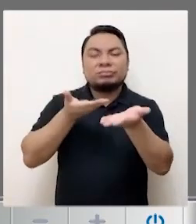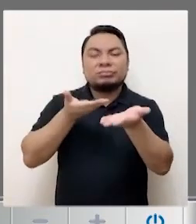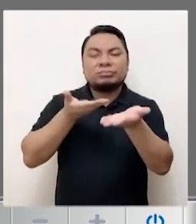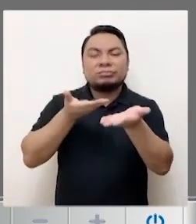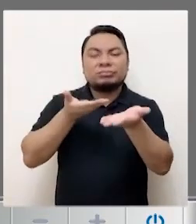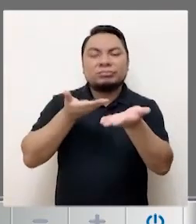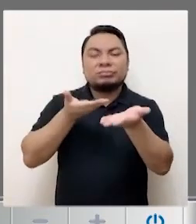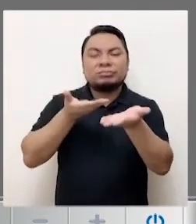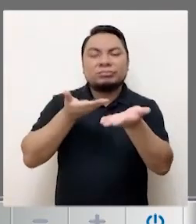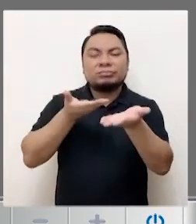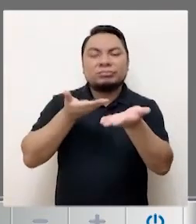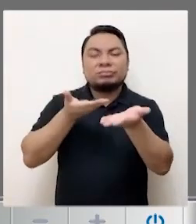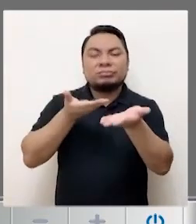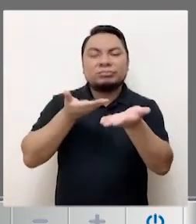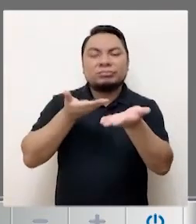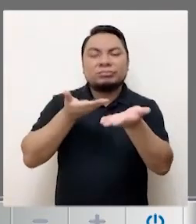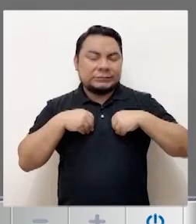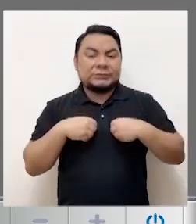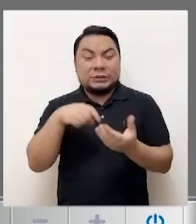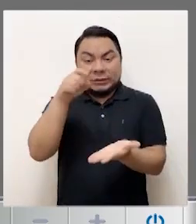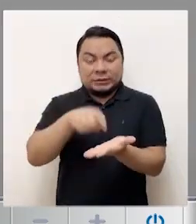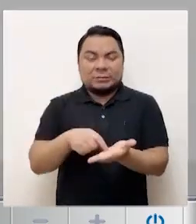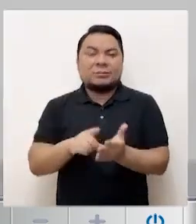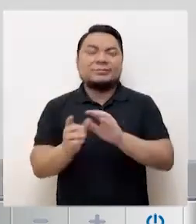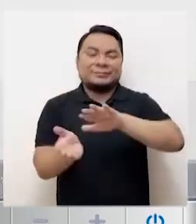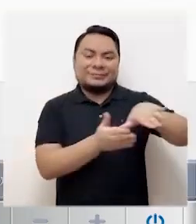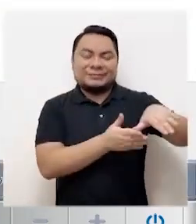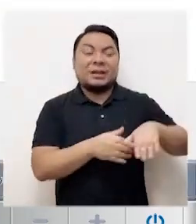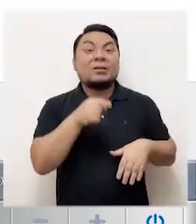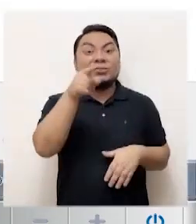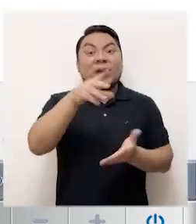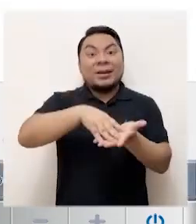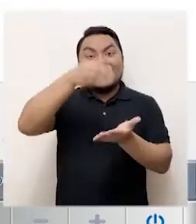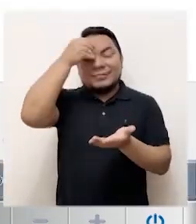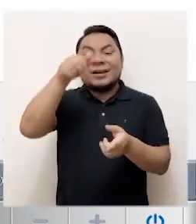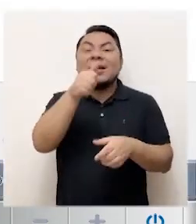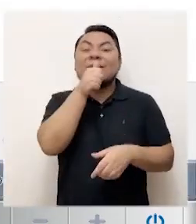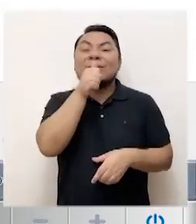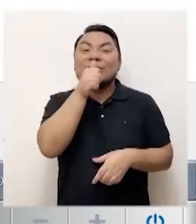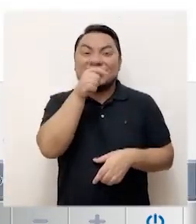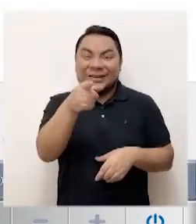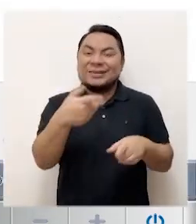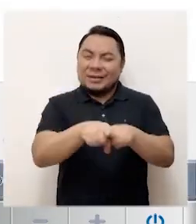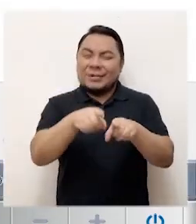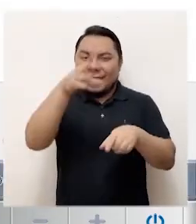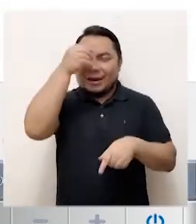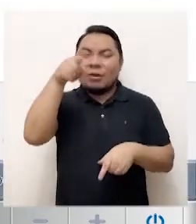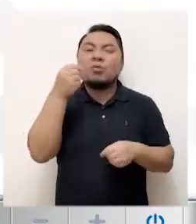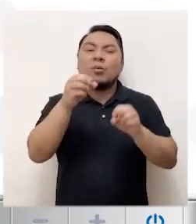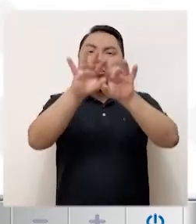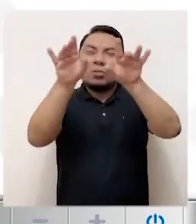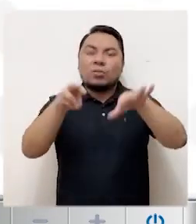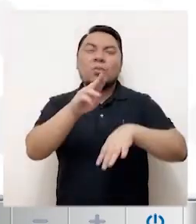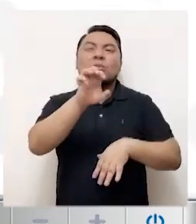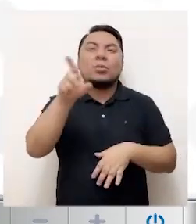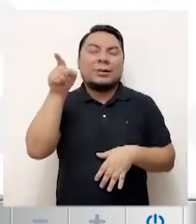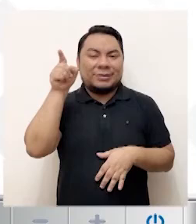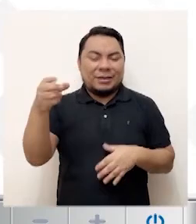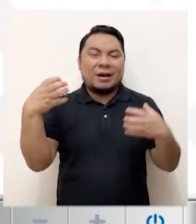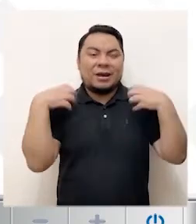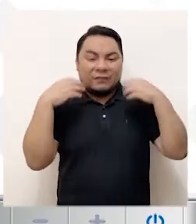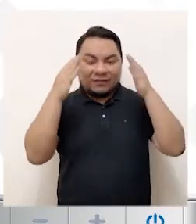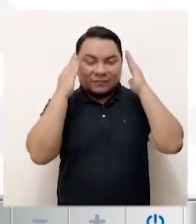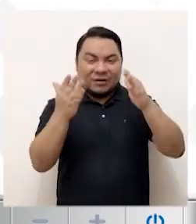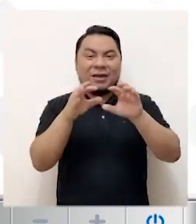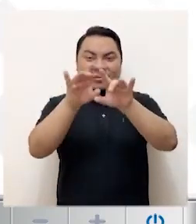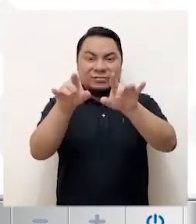respondiendo Sí. También aprendió a solicitar su clave virtual para acceder e iniciar sus trámites a través de la página web del